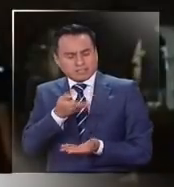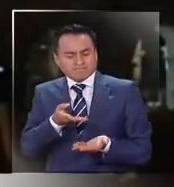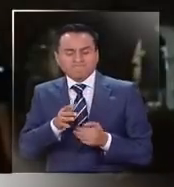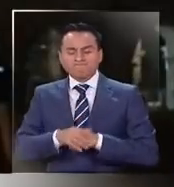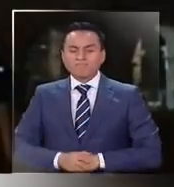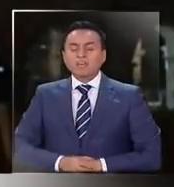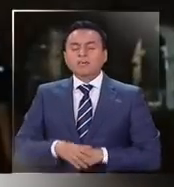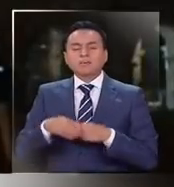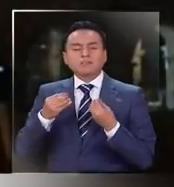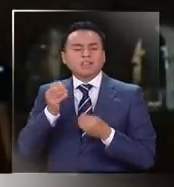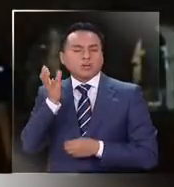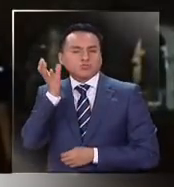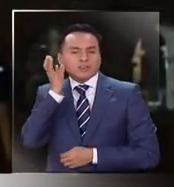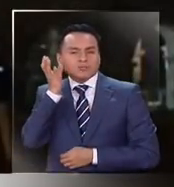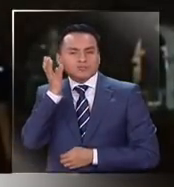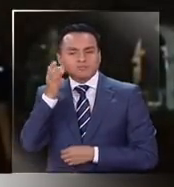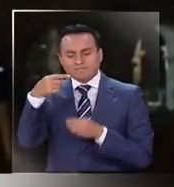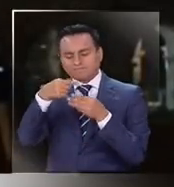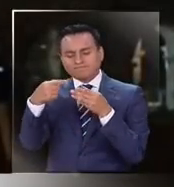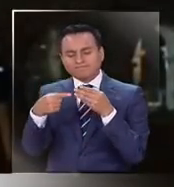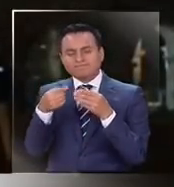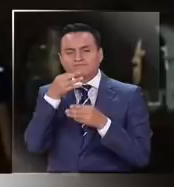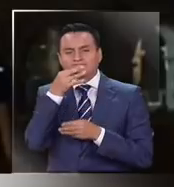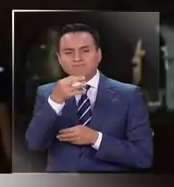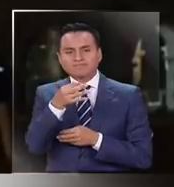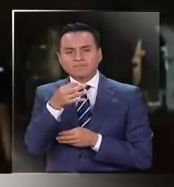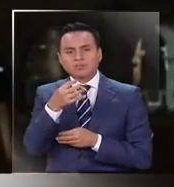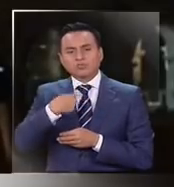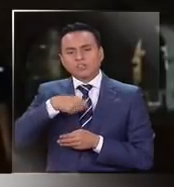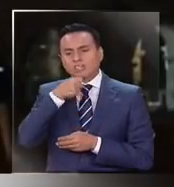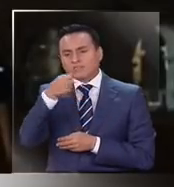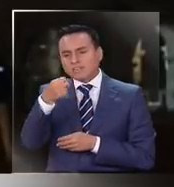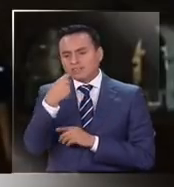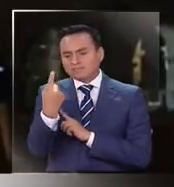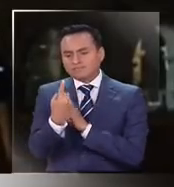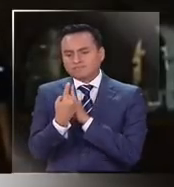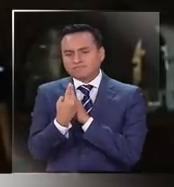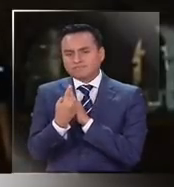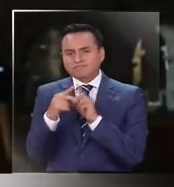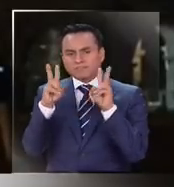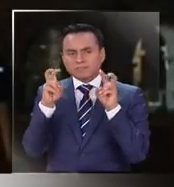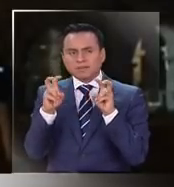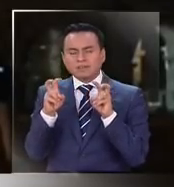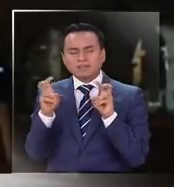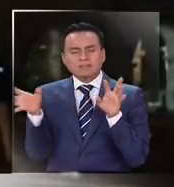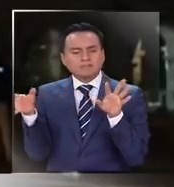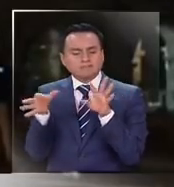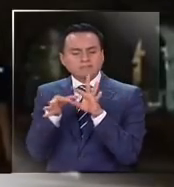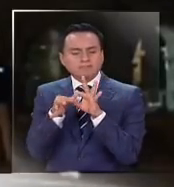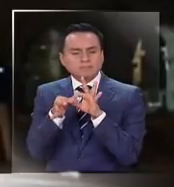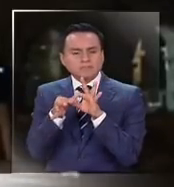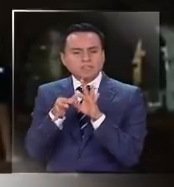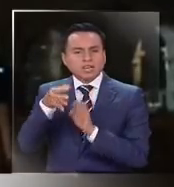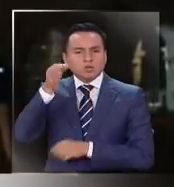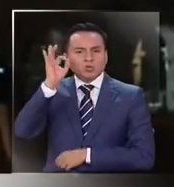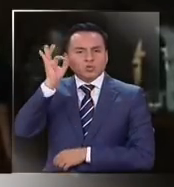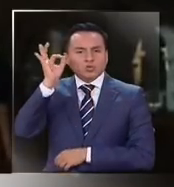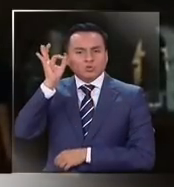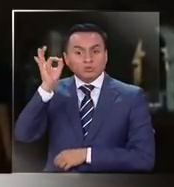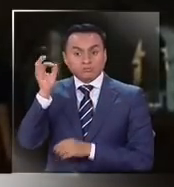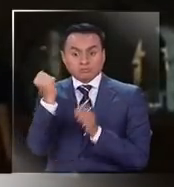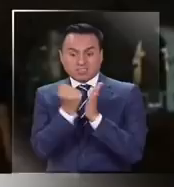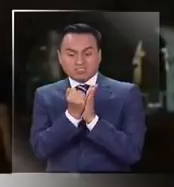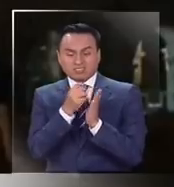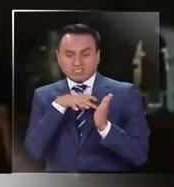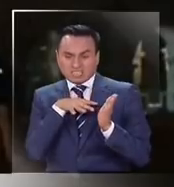les parece si escuchamos lo que ha señalado uno de nuestros entrevistados en relación a esta reunión y al impacto que tiene no